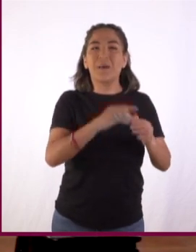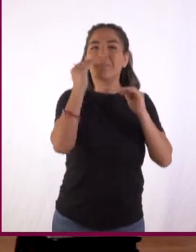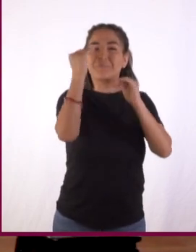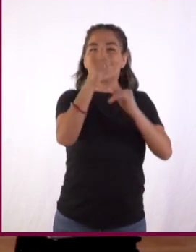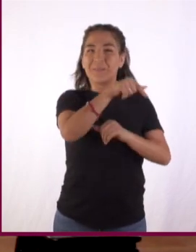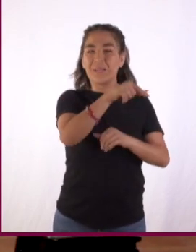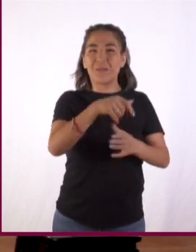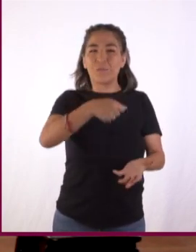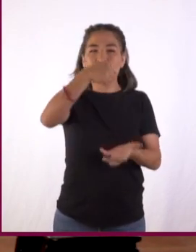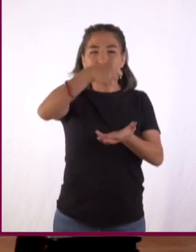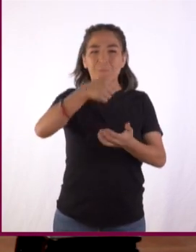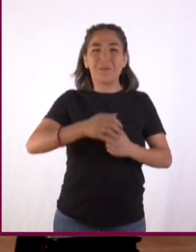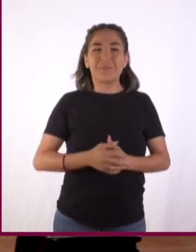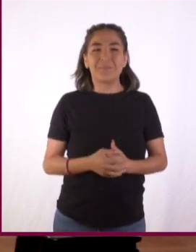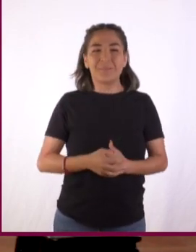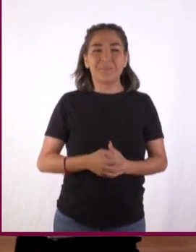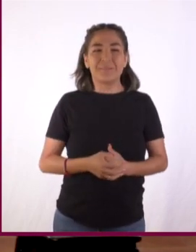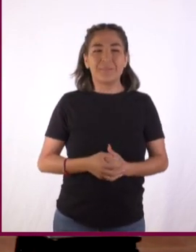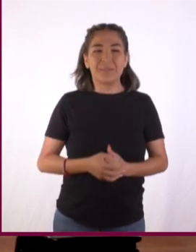dónde llega la base de la cubeta.